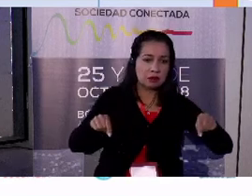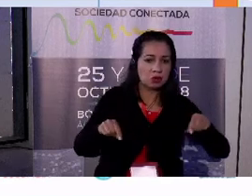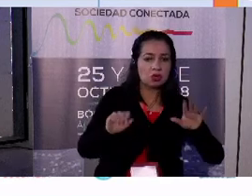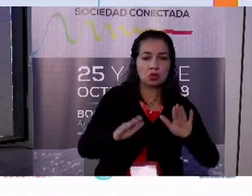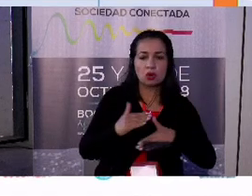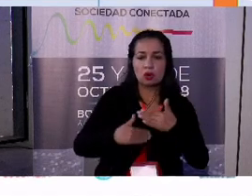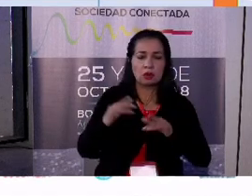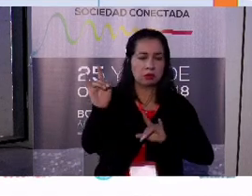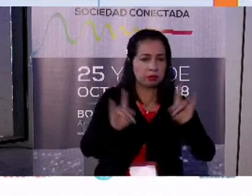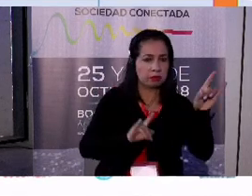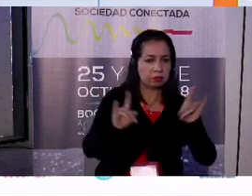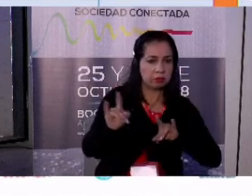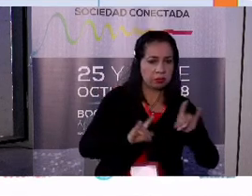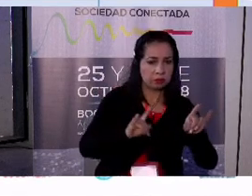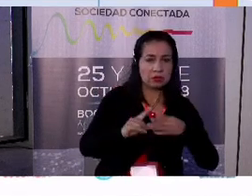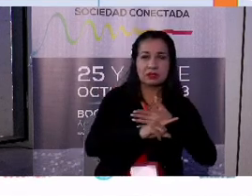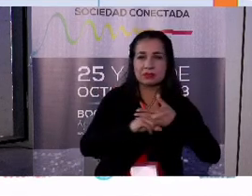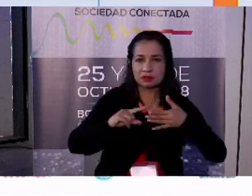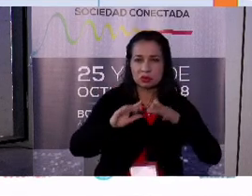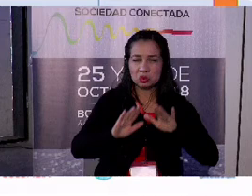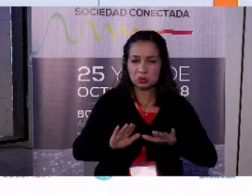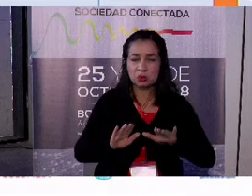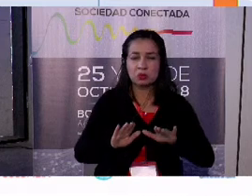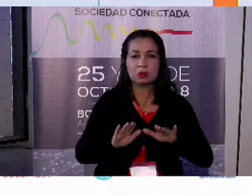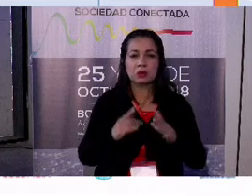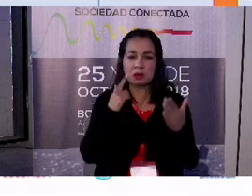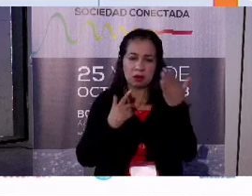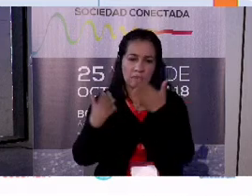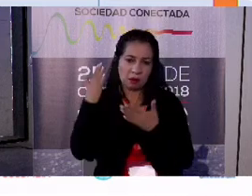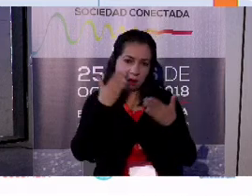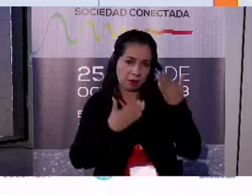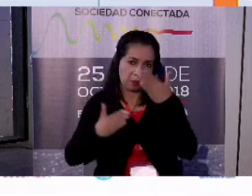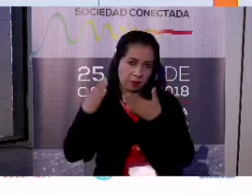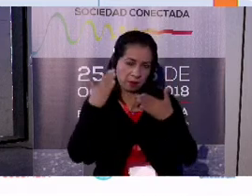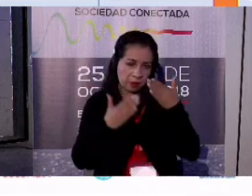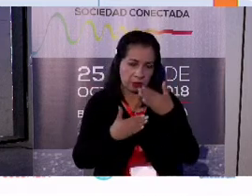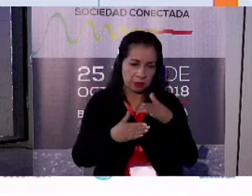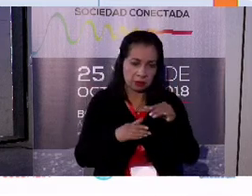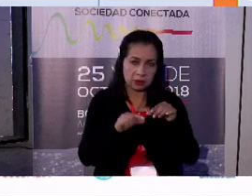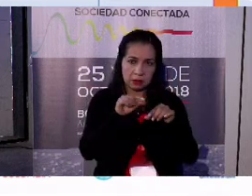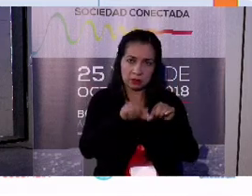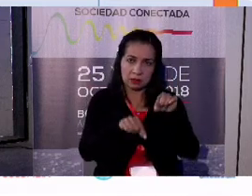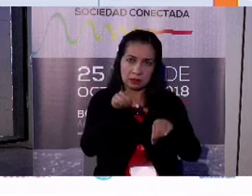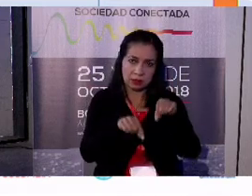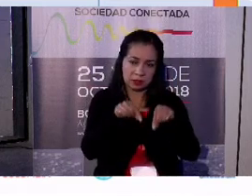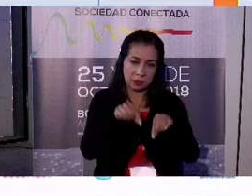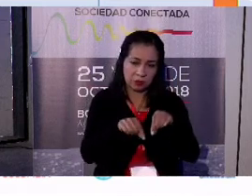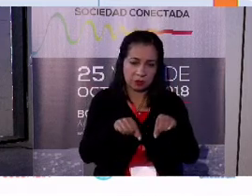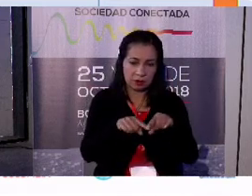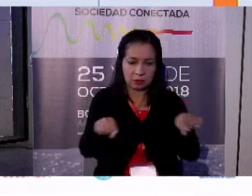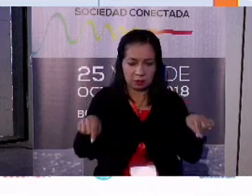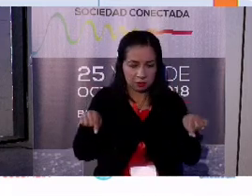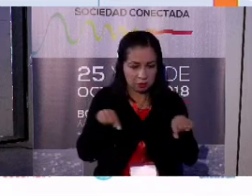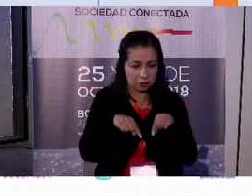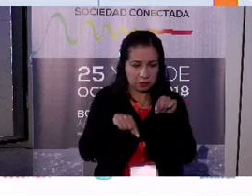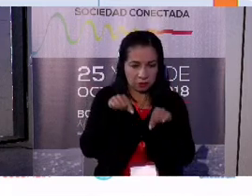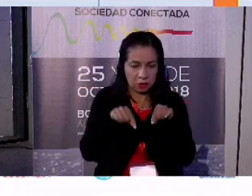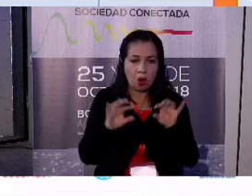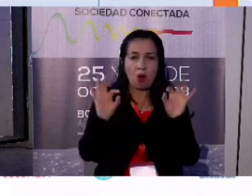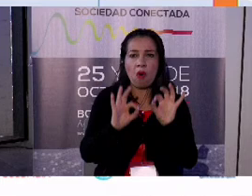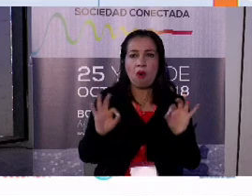sus correspondientes algoritmos podemos estar analizando el circuito la parte electrónica o las